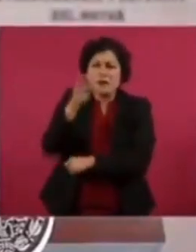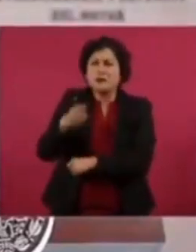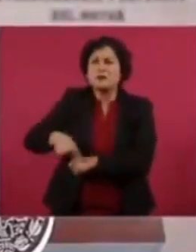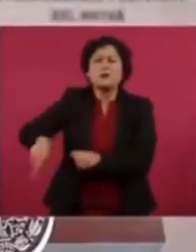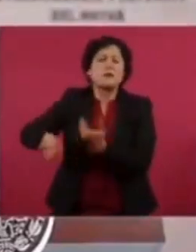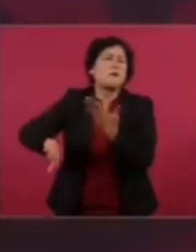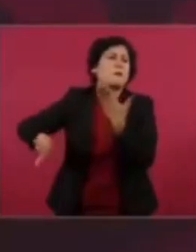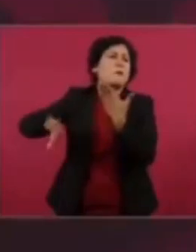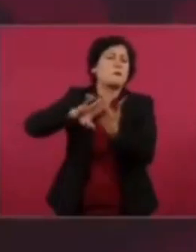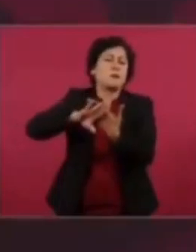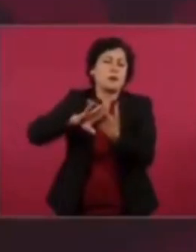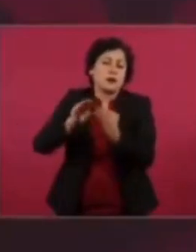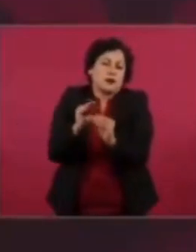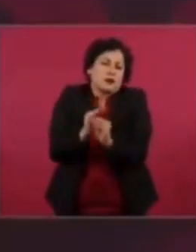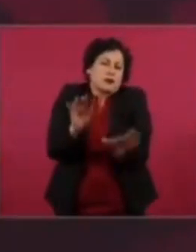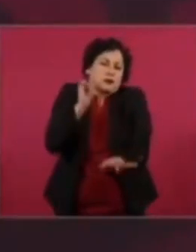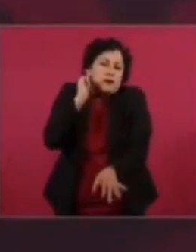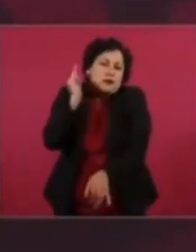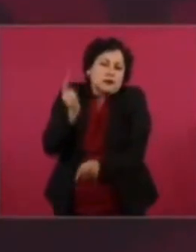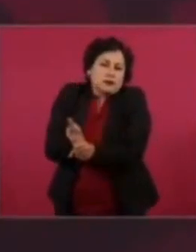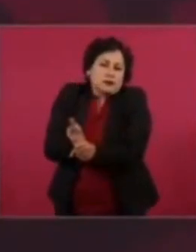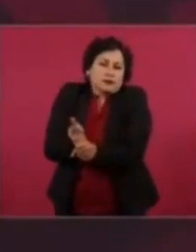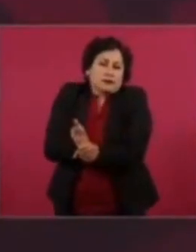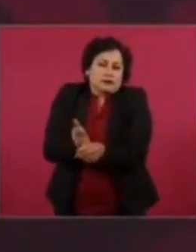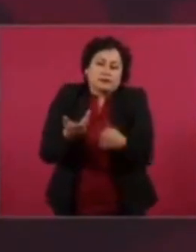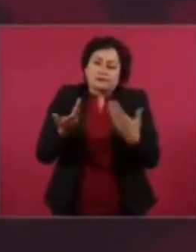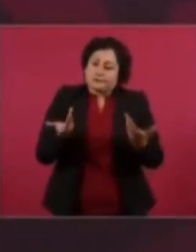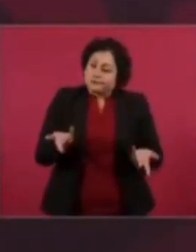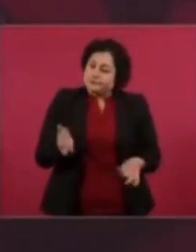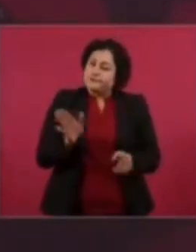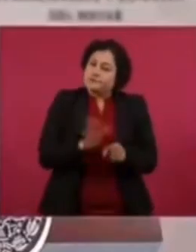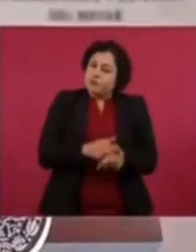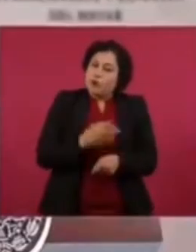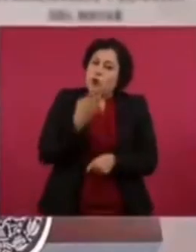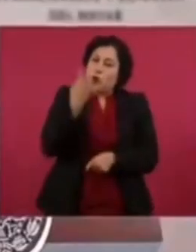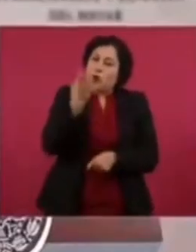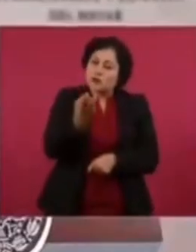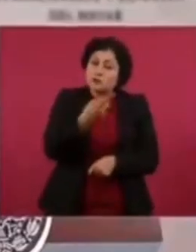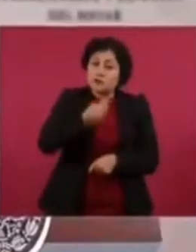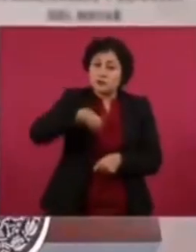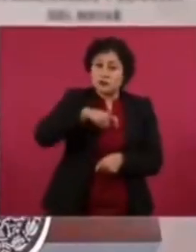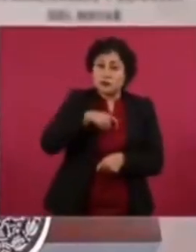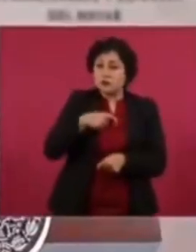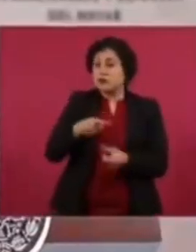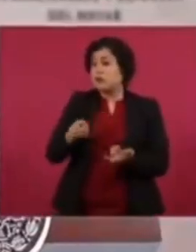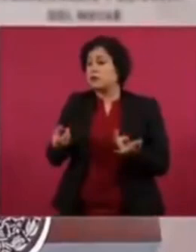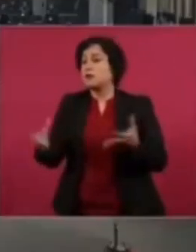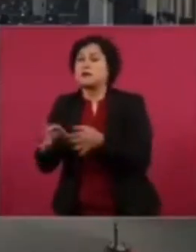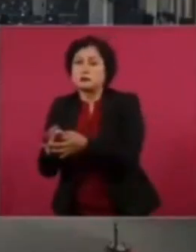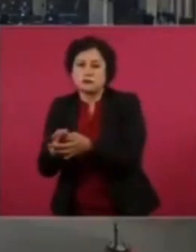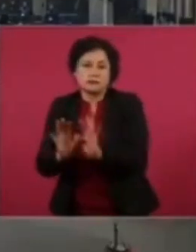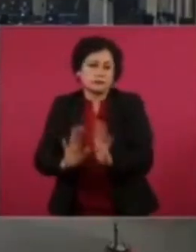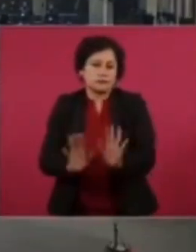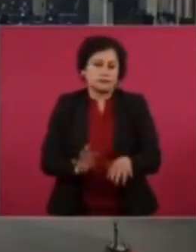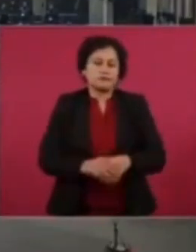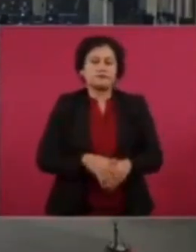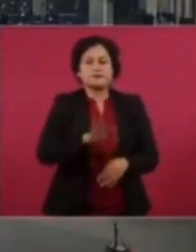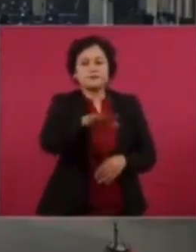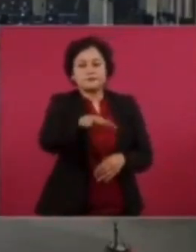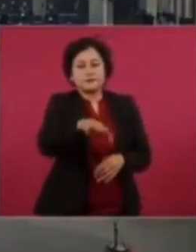clarísimo. Y entonces nosotros pues no vamos a caer en ninguna provocación.